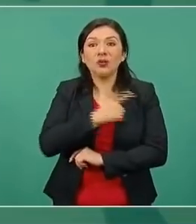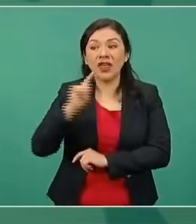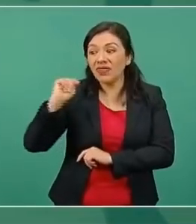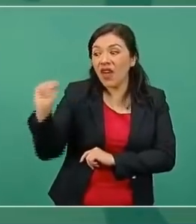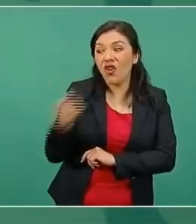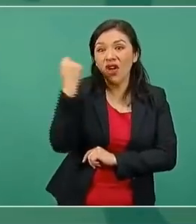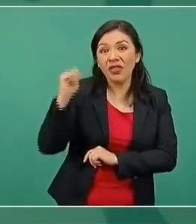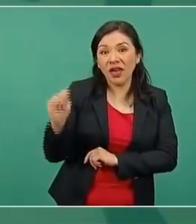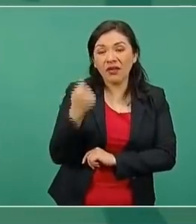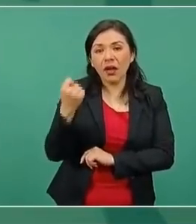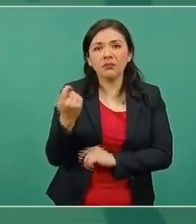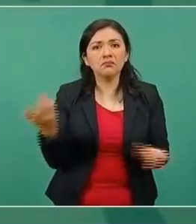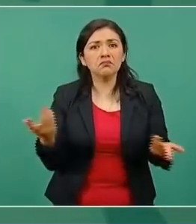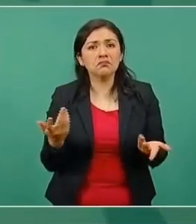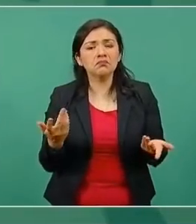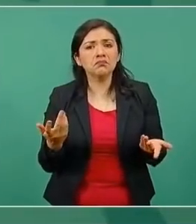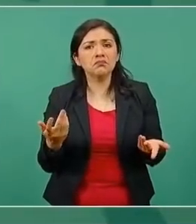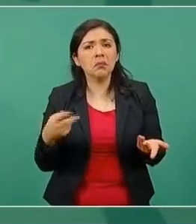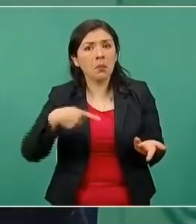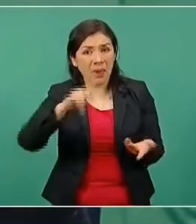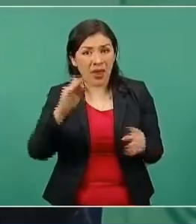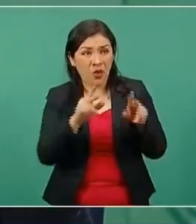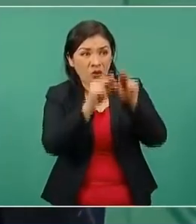no hay refrigeradores,